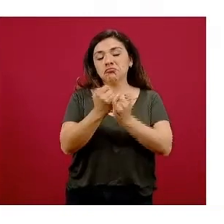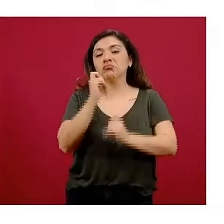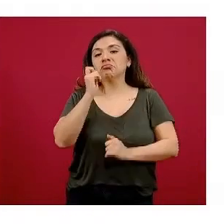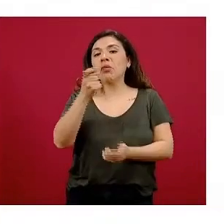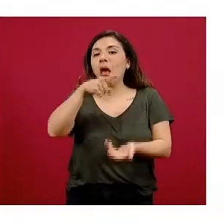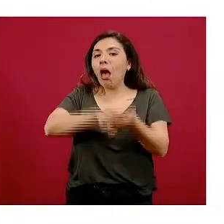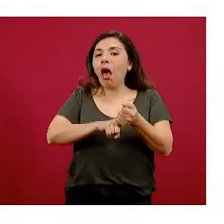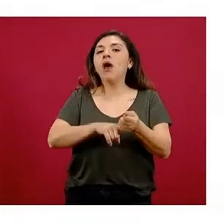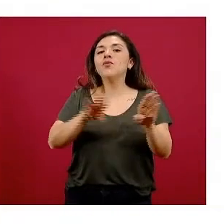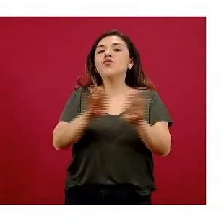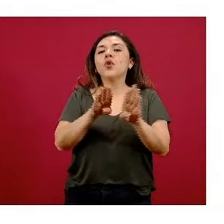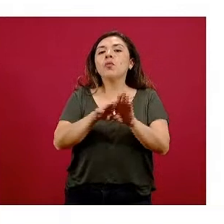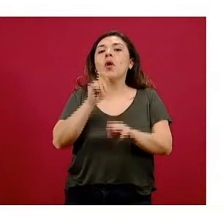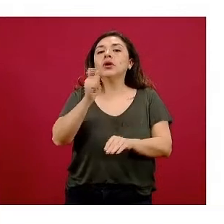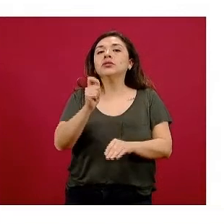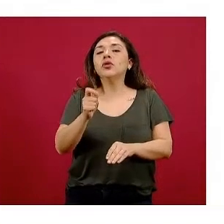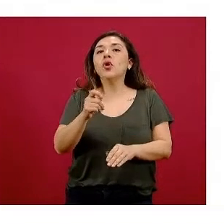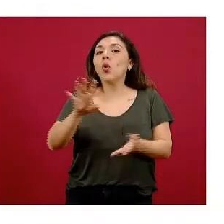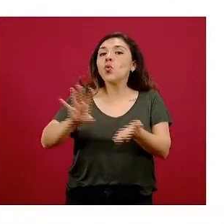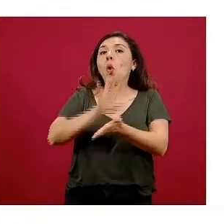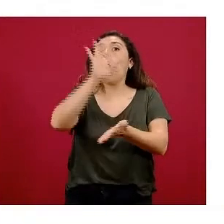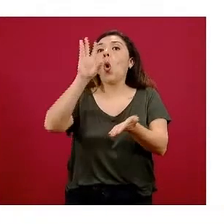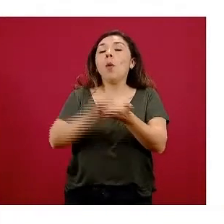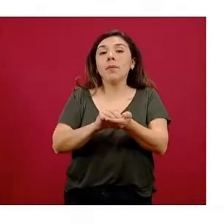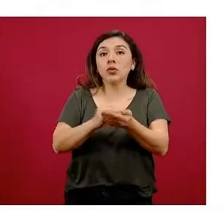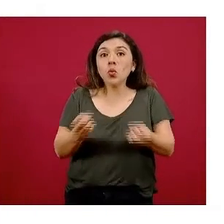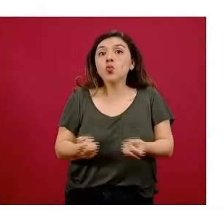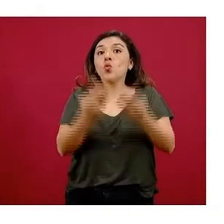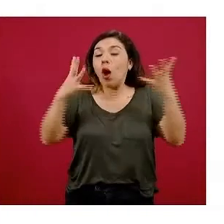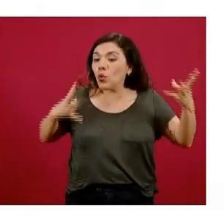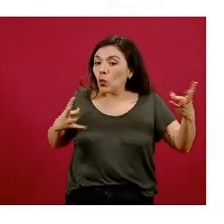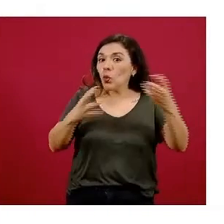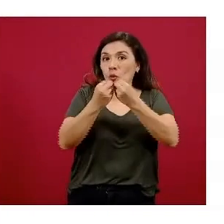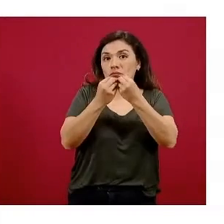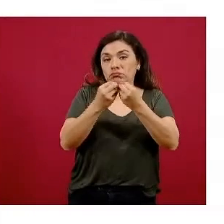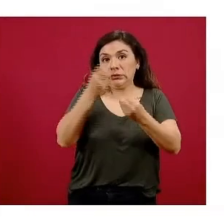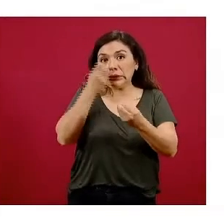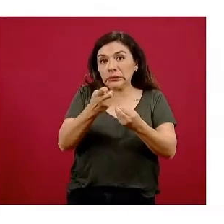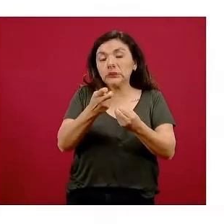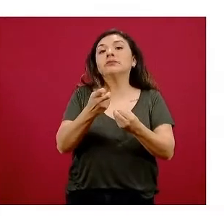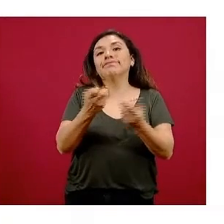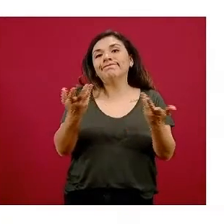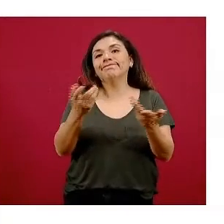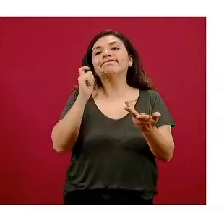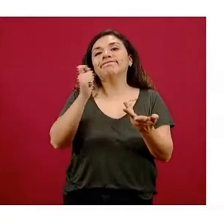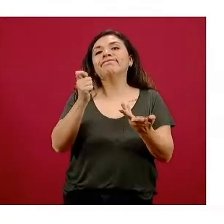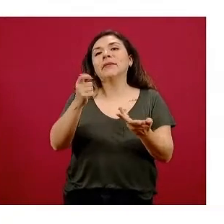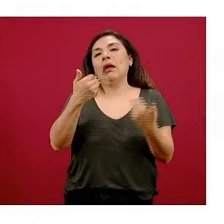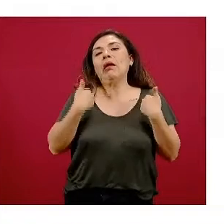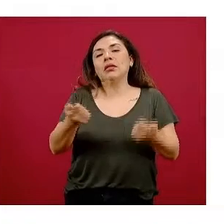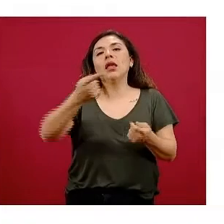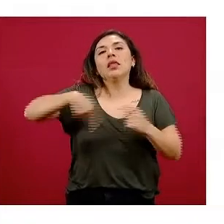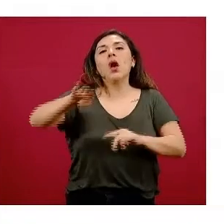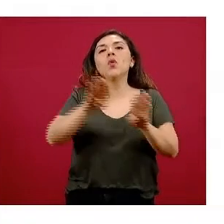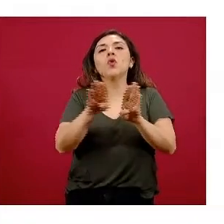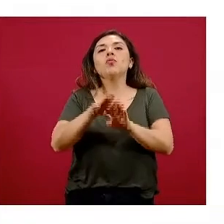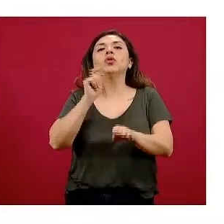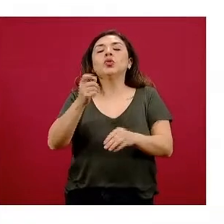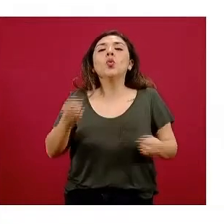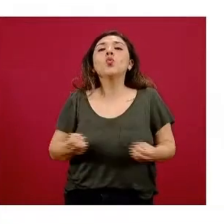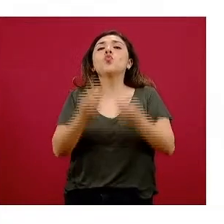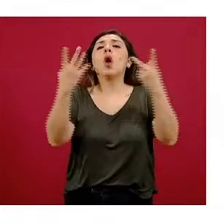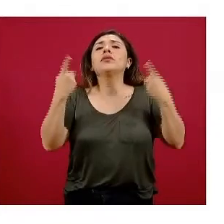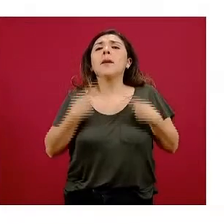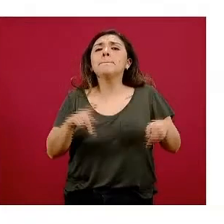dado que esto son casos totales, no es una tasa, entonces también responde lógicamente a la cantidad